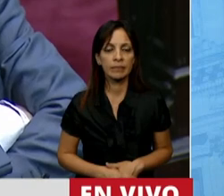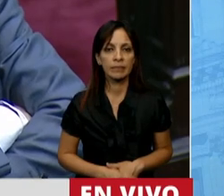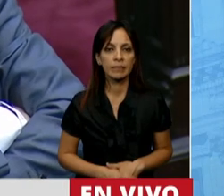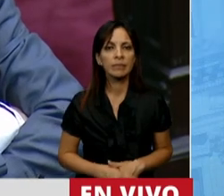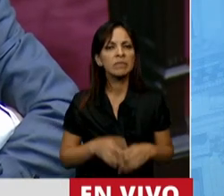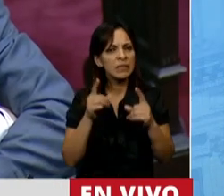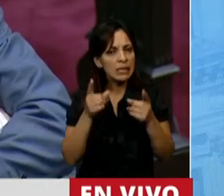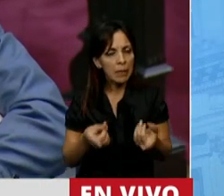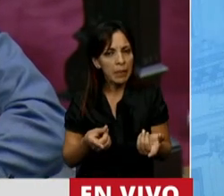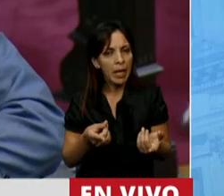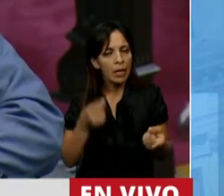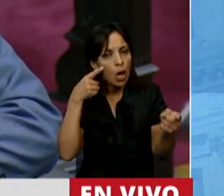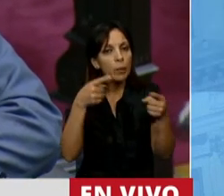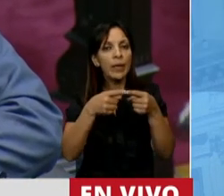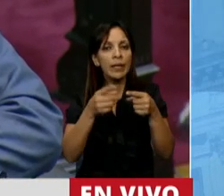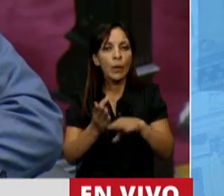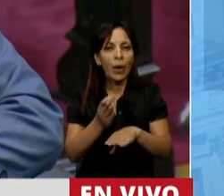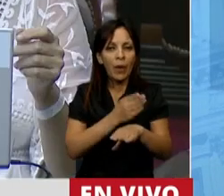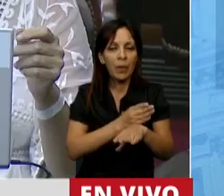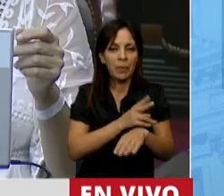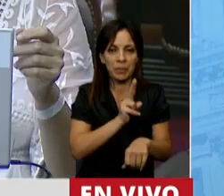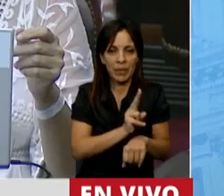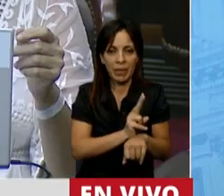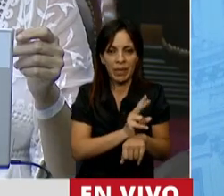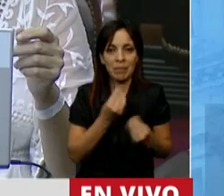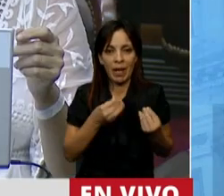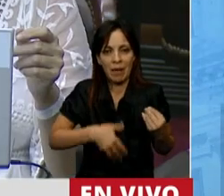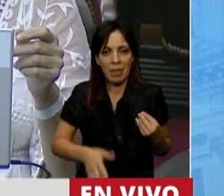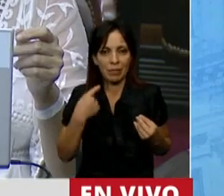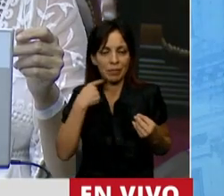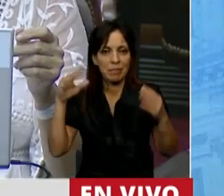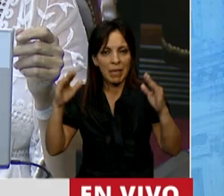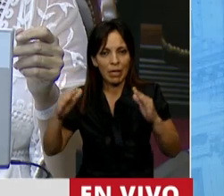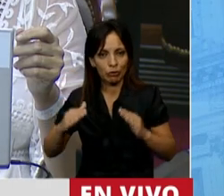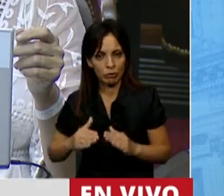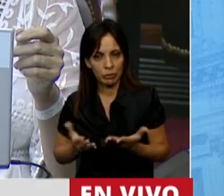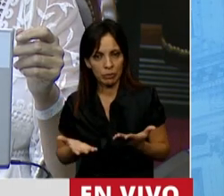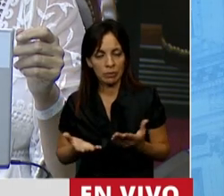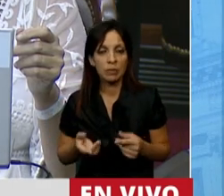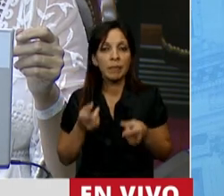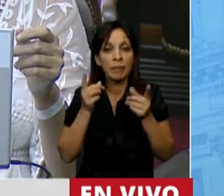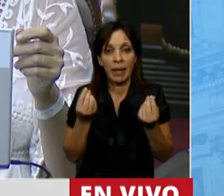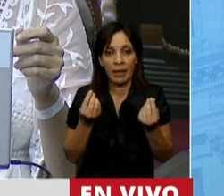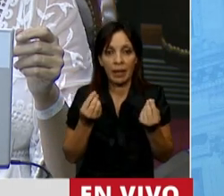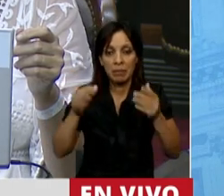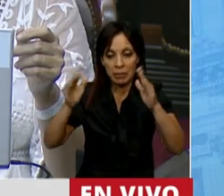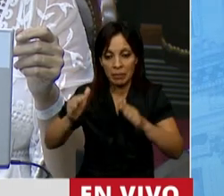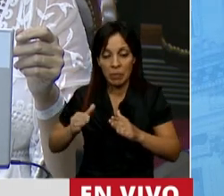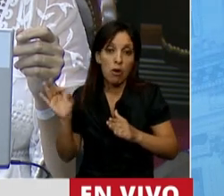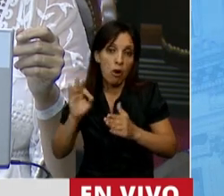de prevenir los embarazos no deseados, para que haya cada vez menos o incluso no